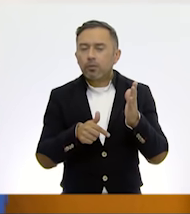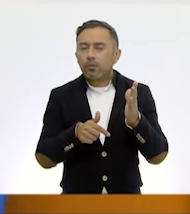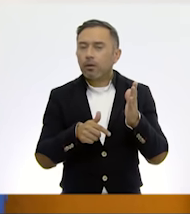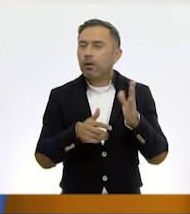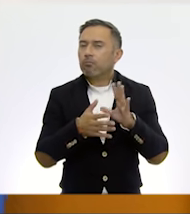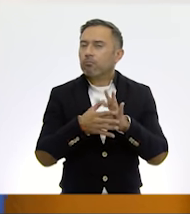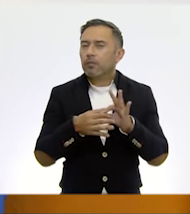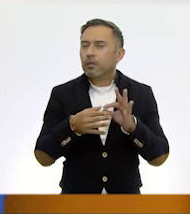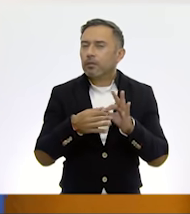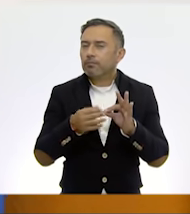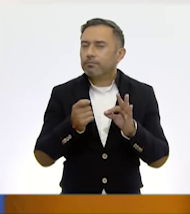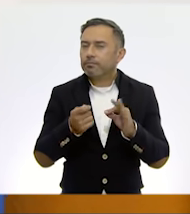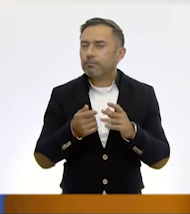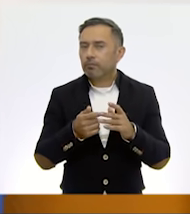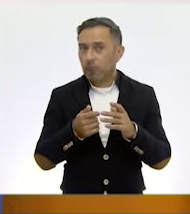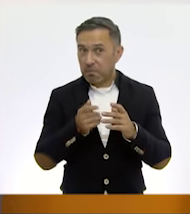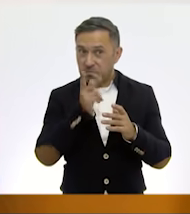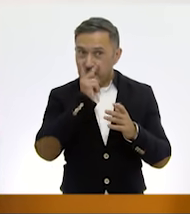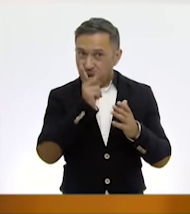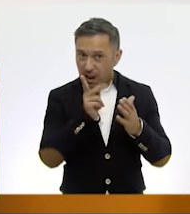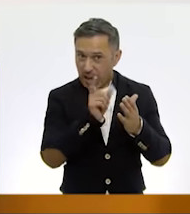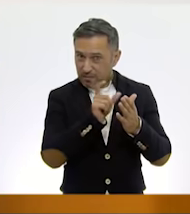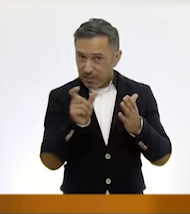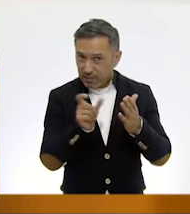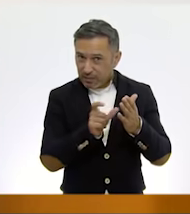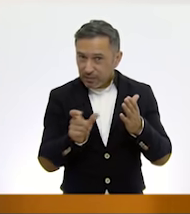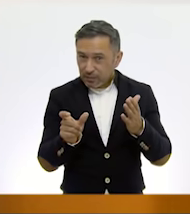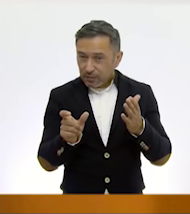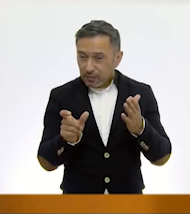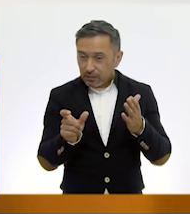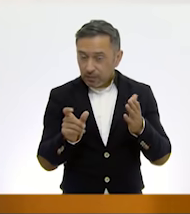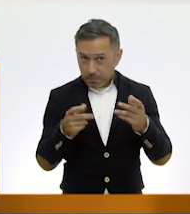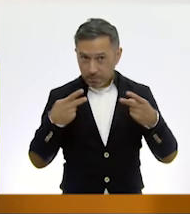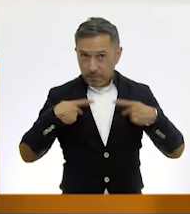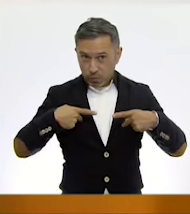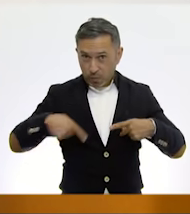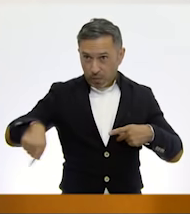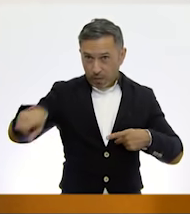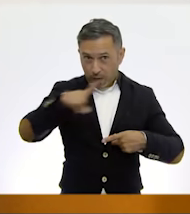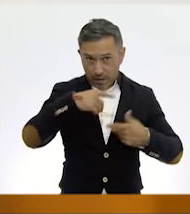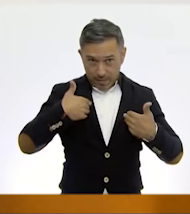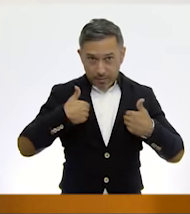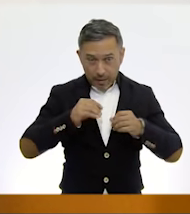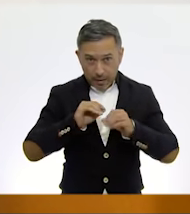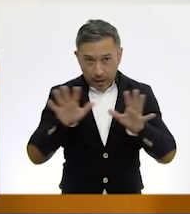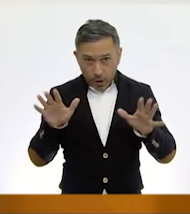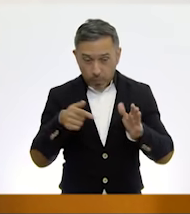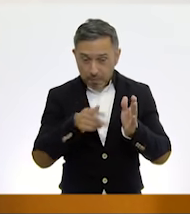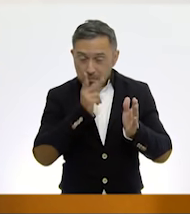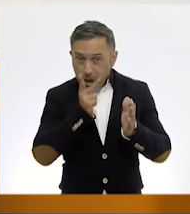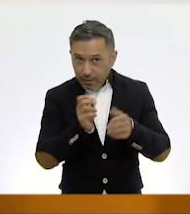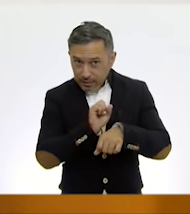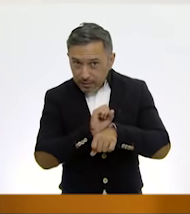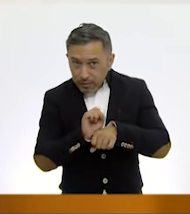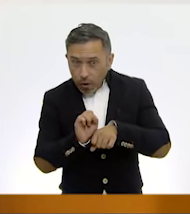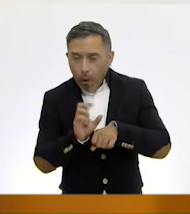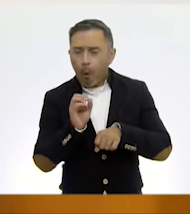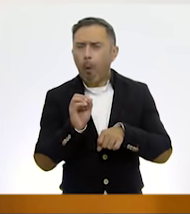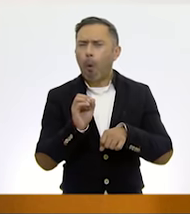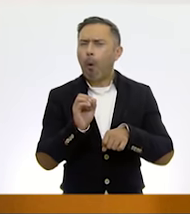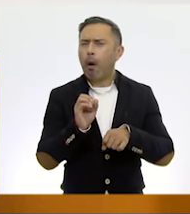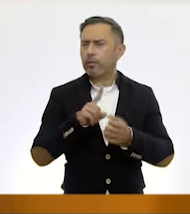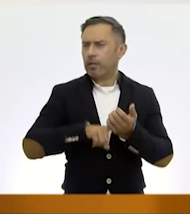¿A qué me refiero? ¿Será un lenguaje o serán palabras que todo mundo entienda o tendrán algún contexto